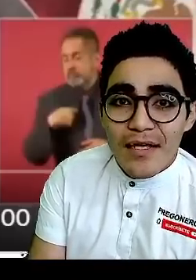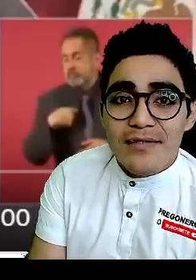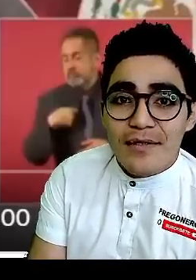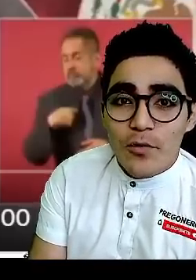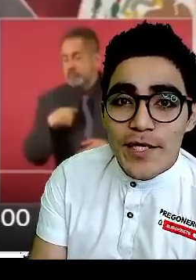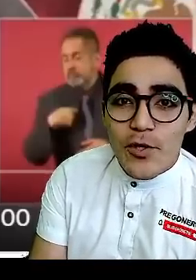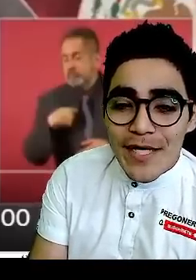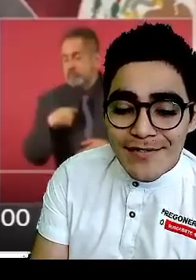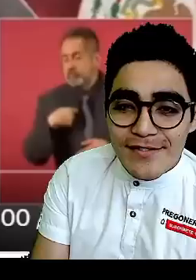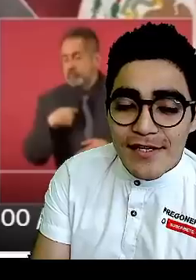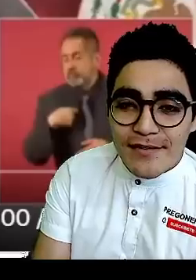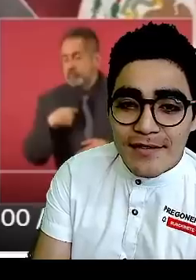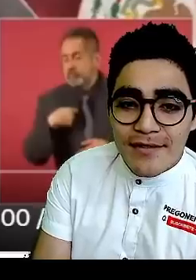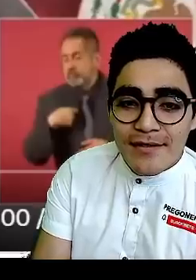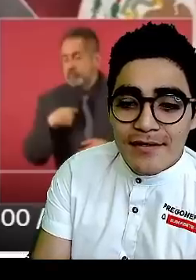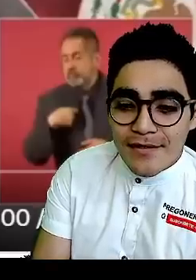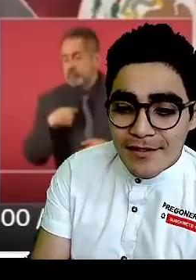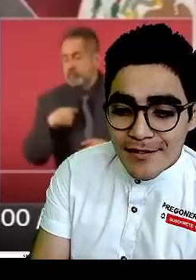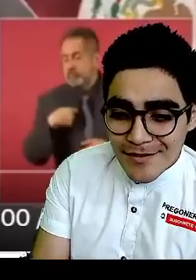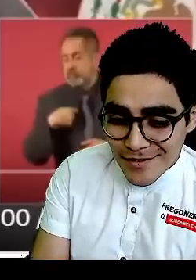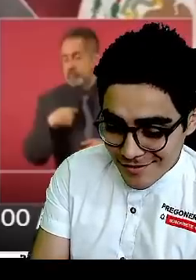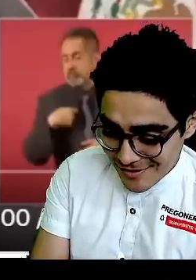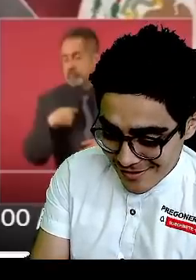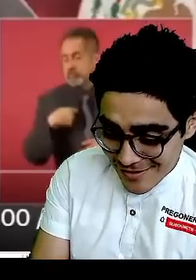este domingo 27